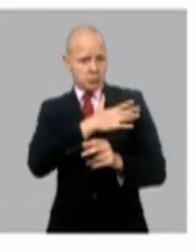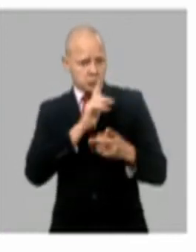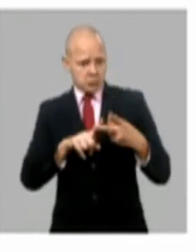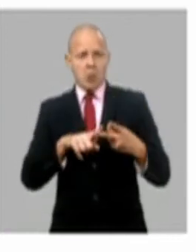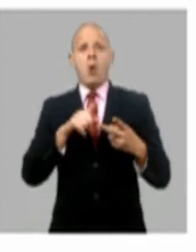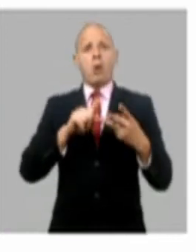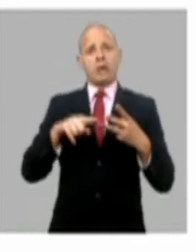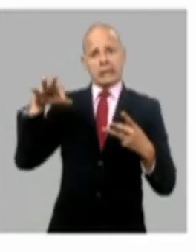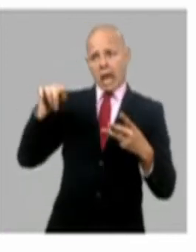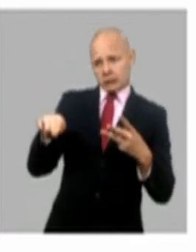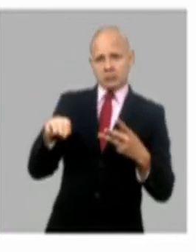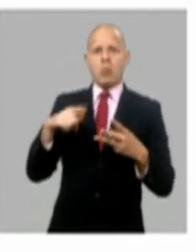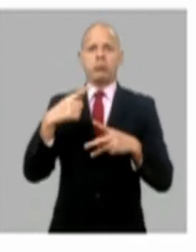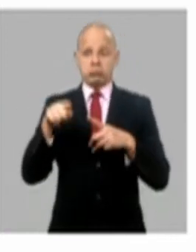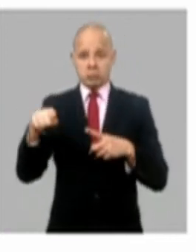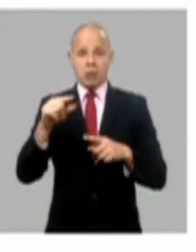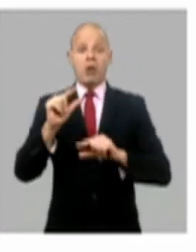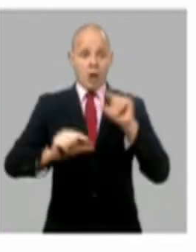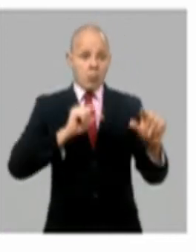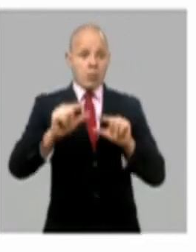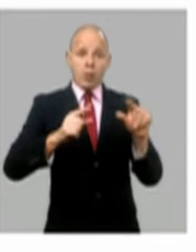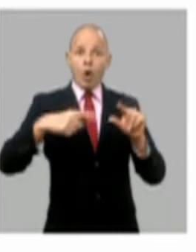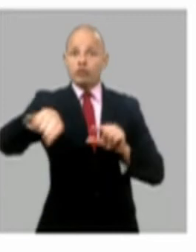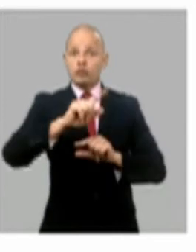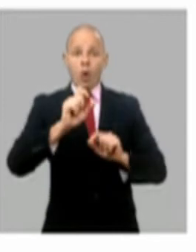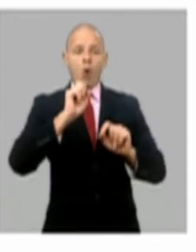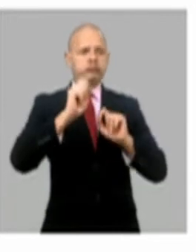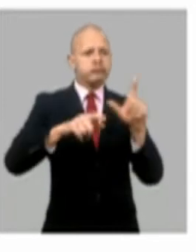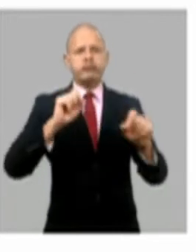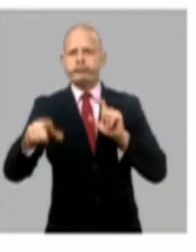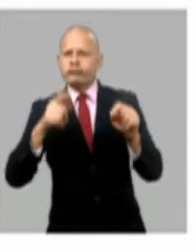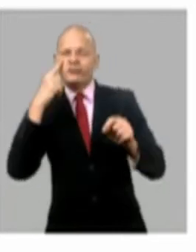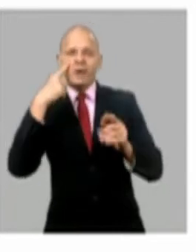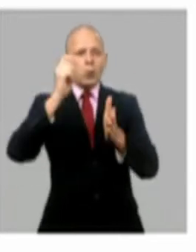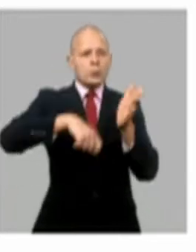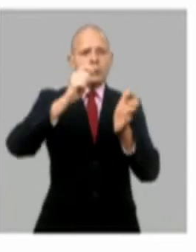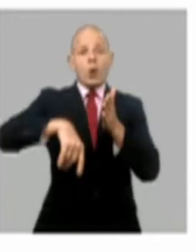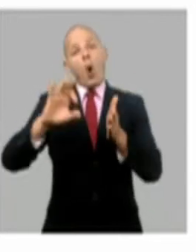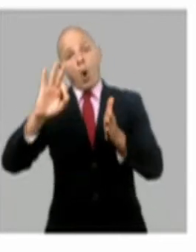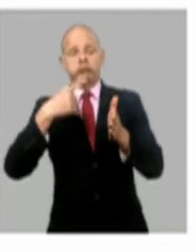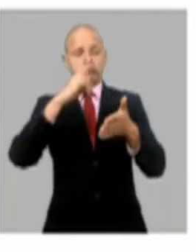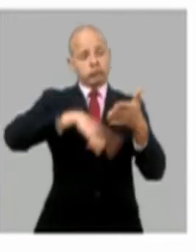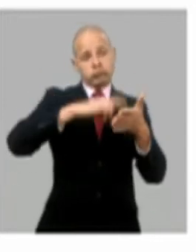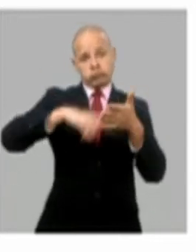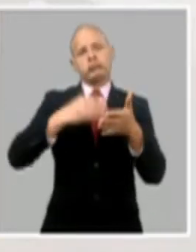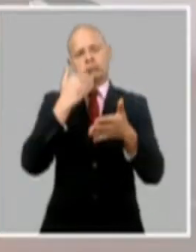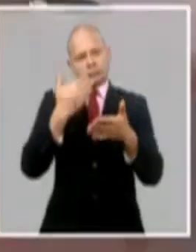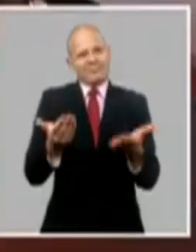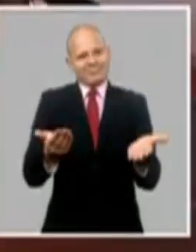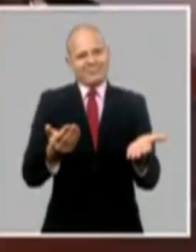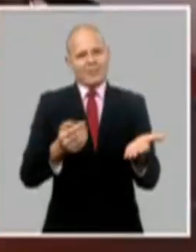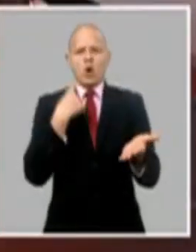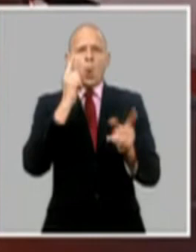medios de cobros y pago electrónico, y bueno, nosotros lo que estamos es trabajando para que la cultura